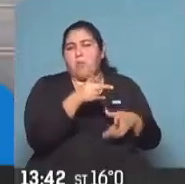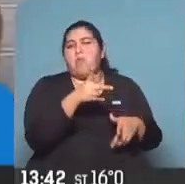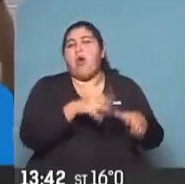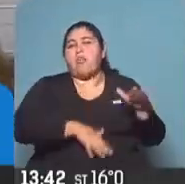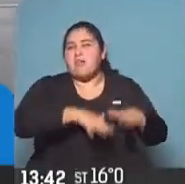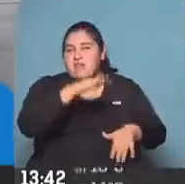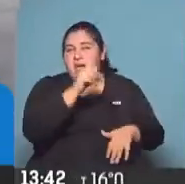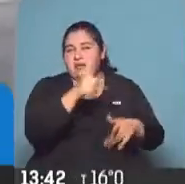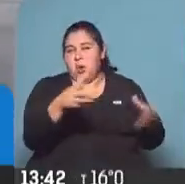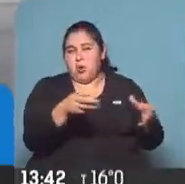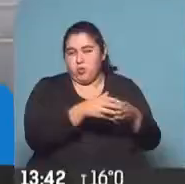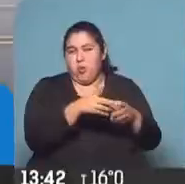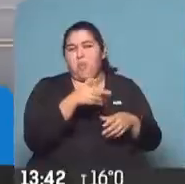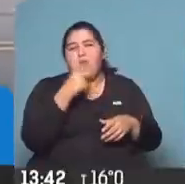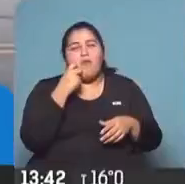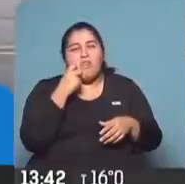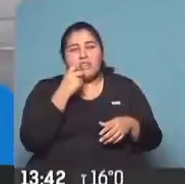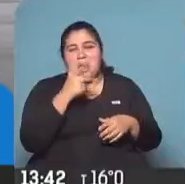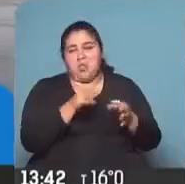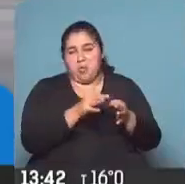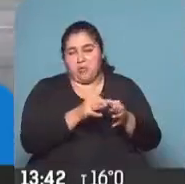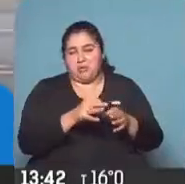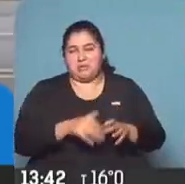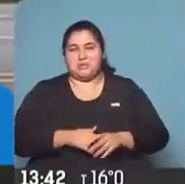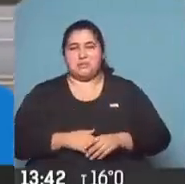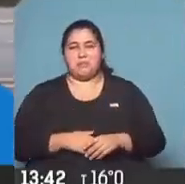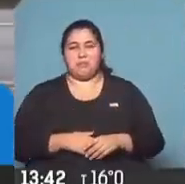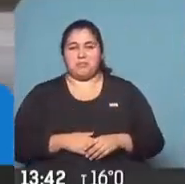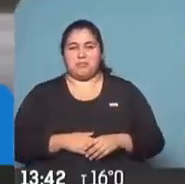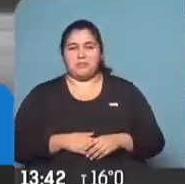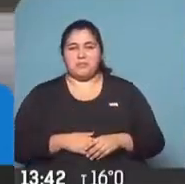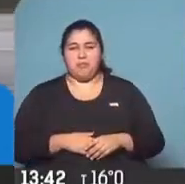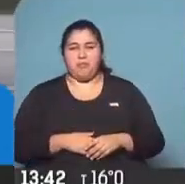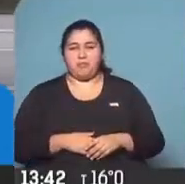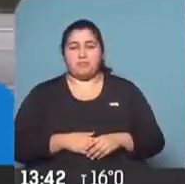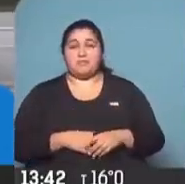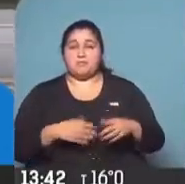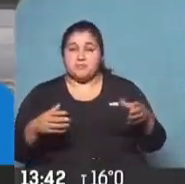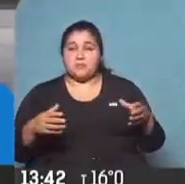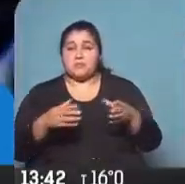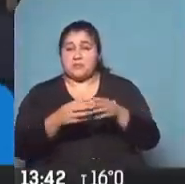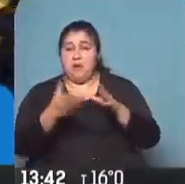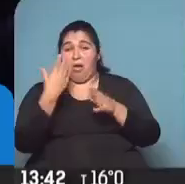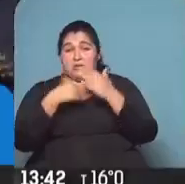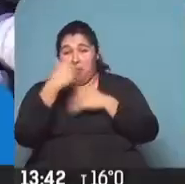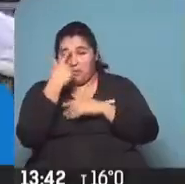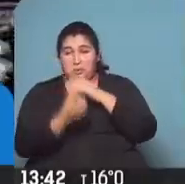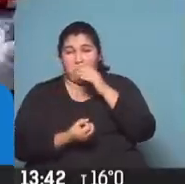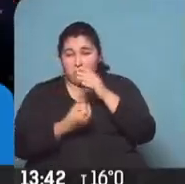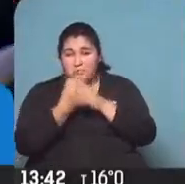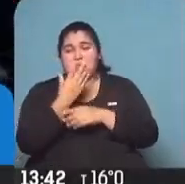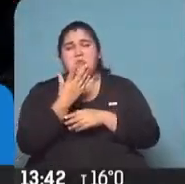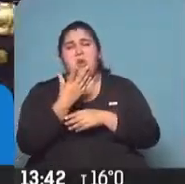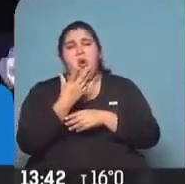con la agrupación retirando mal coral desde el nacimiento mismo de la patria sería los señores ha